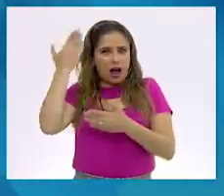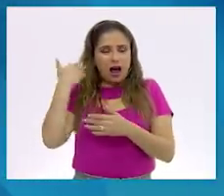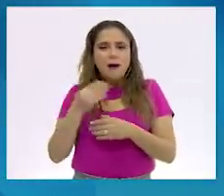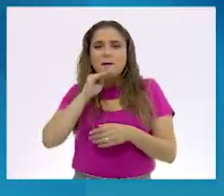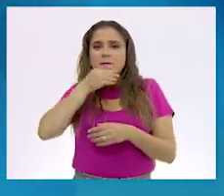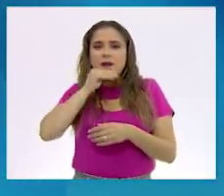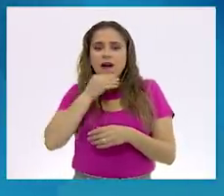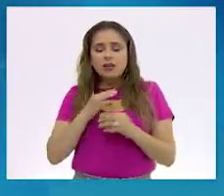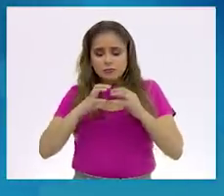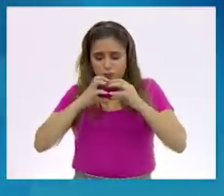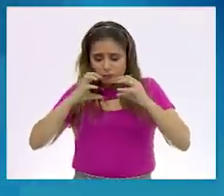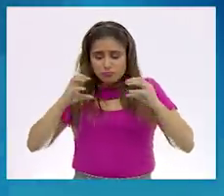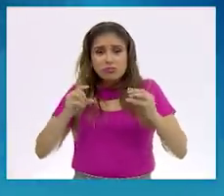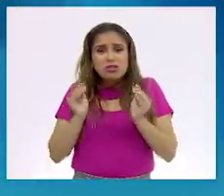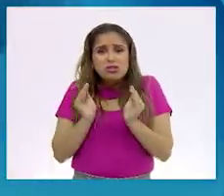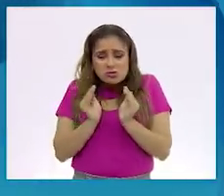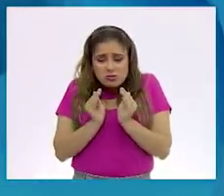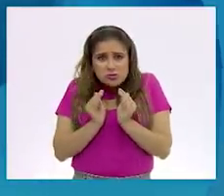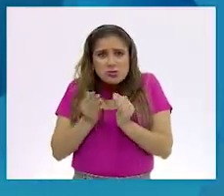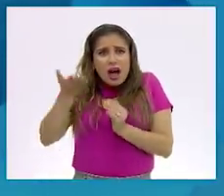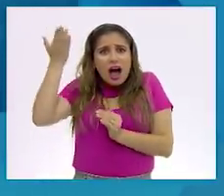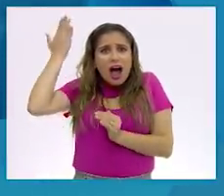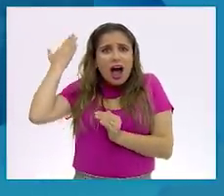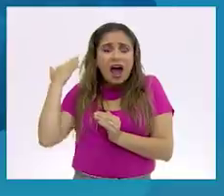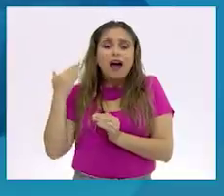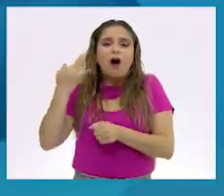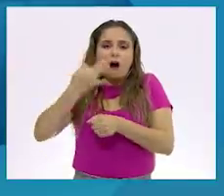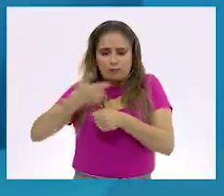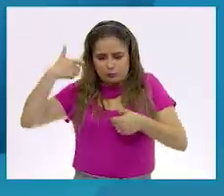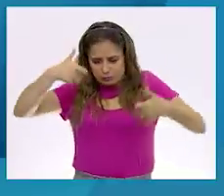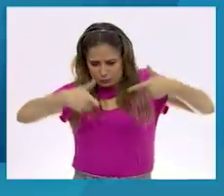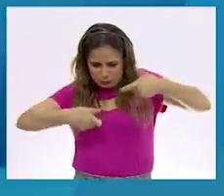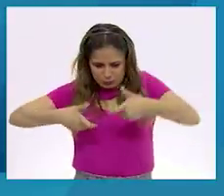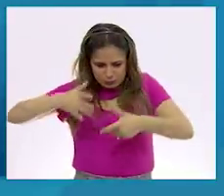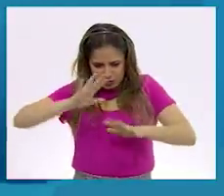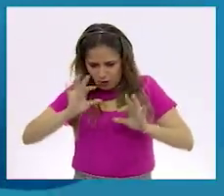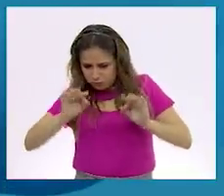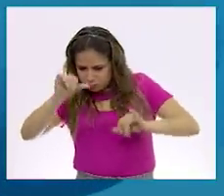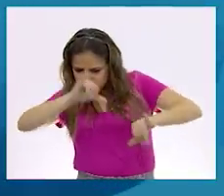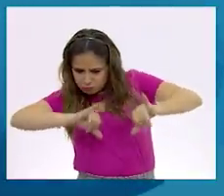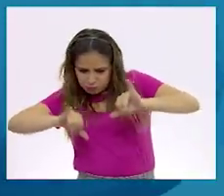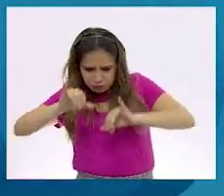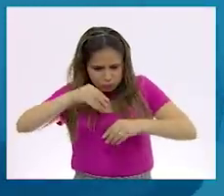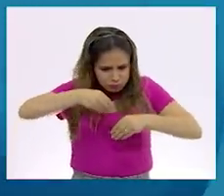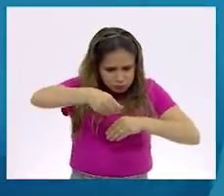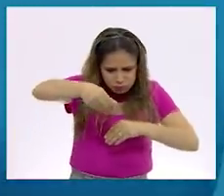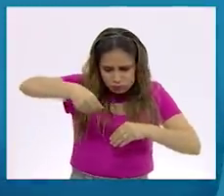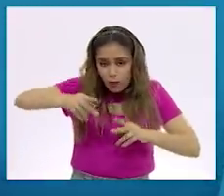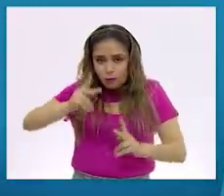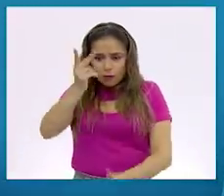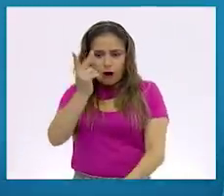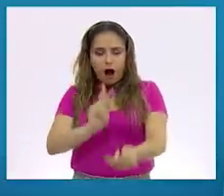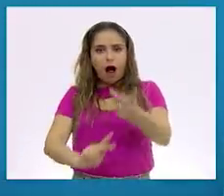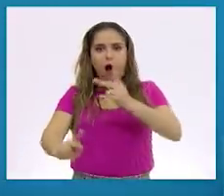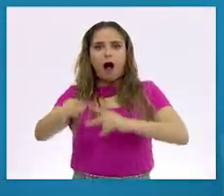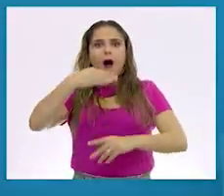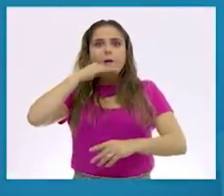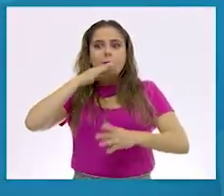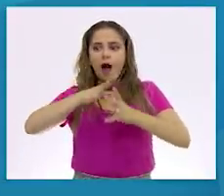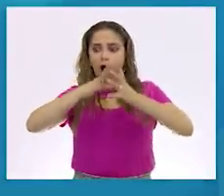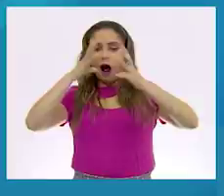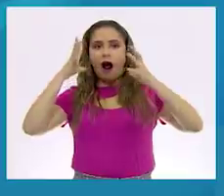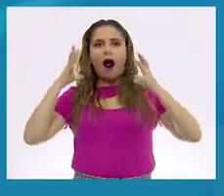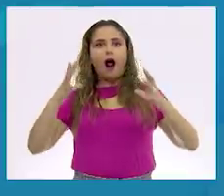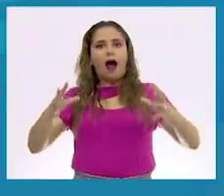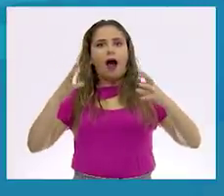con unos cuantos granos y ahora ya podemos tener grandes mazorcas con granos de diferentes tamaños y colores, profesor. Ese